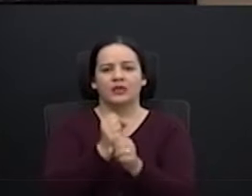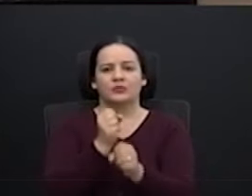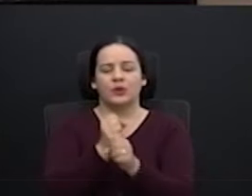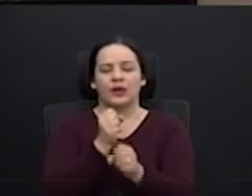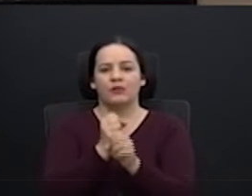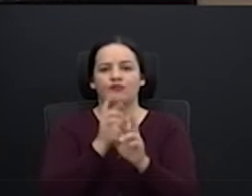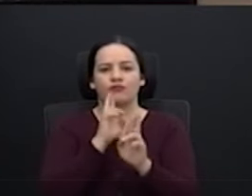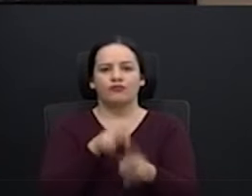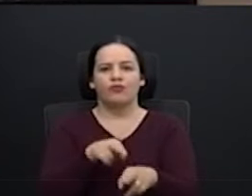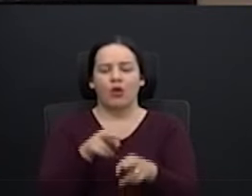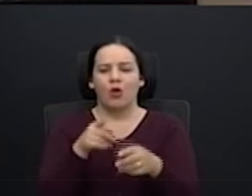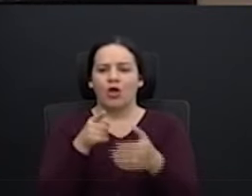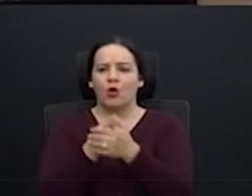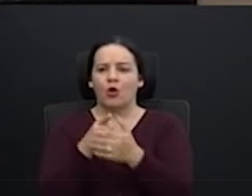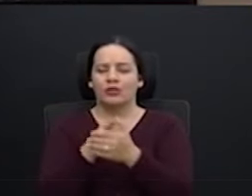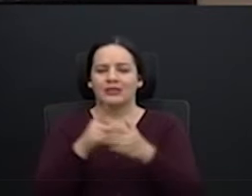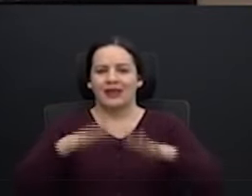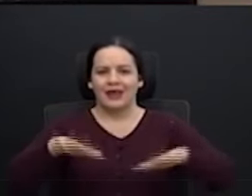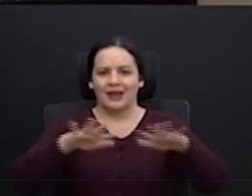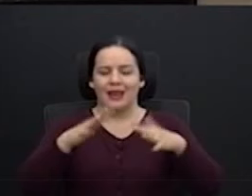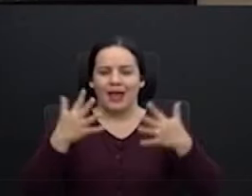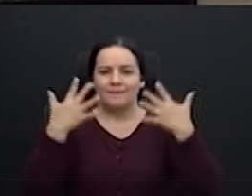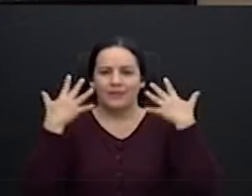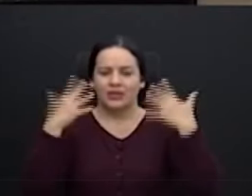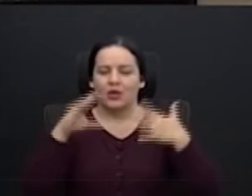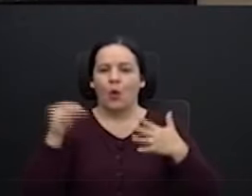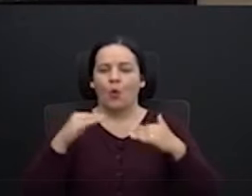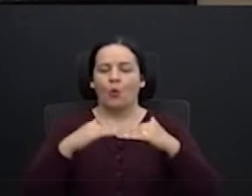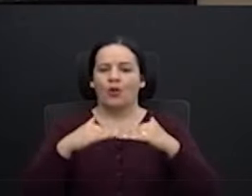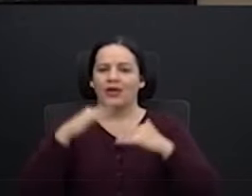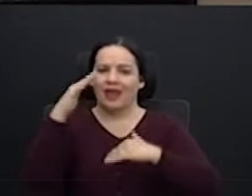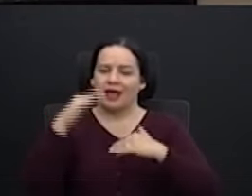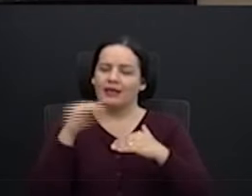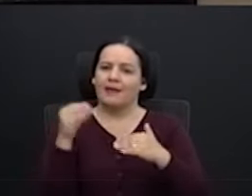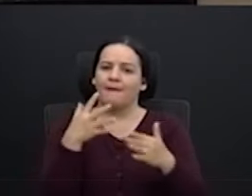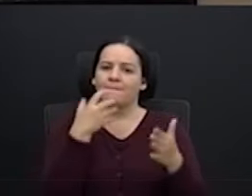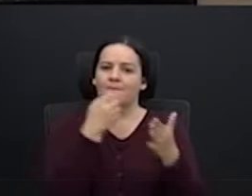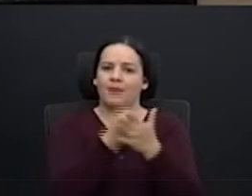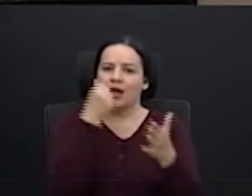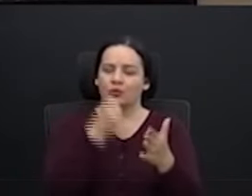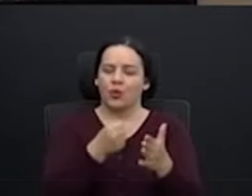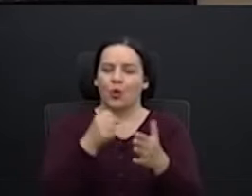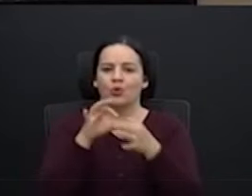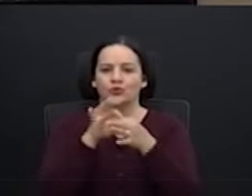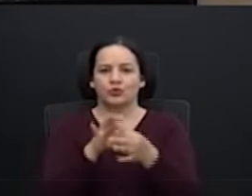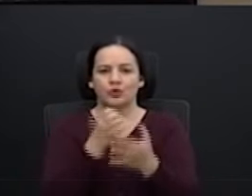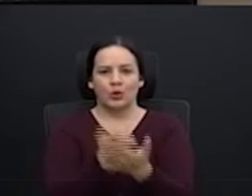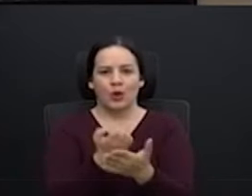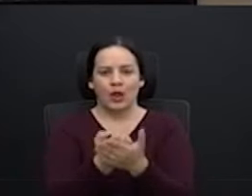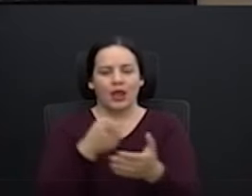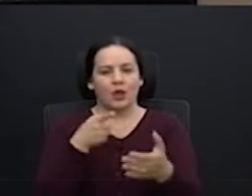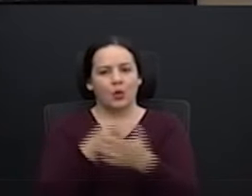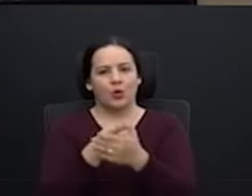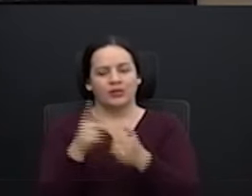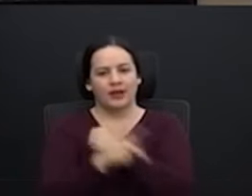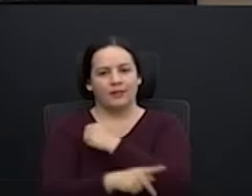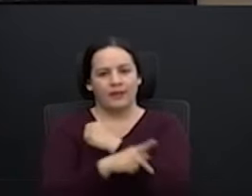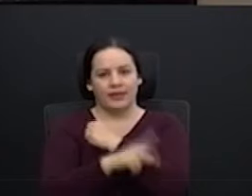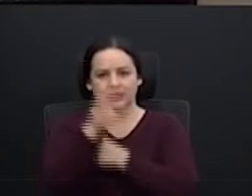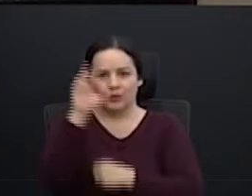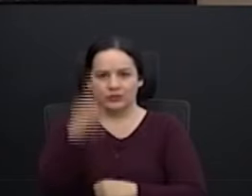contra del ambiente con un alto impacto socioeconómico en contra del Estado costarricense. Por eso